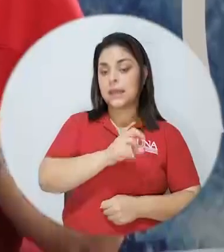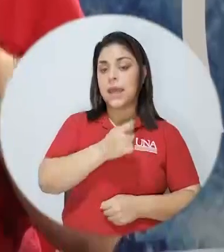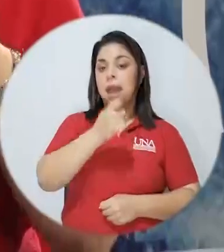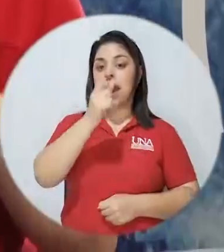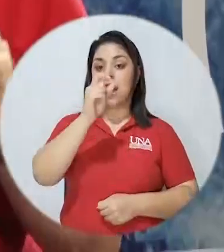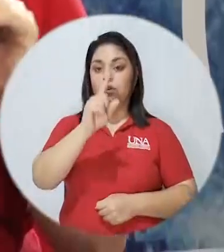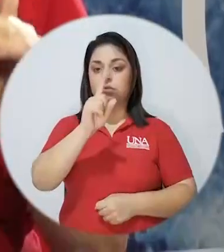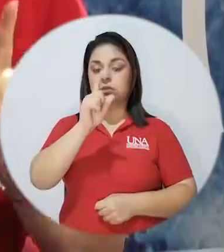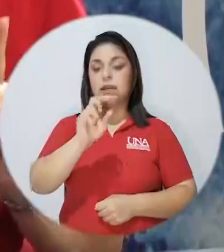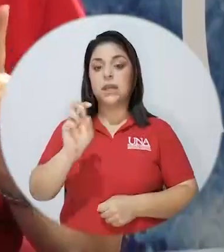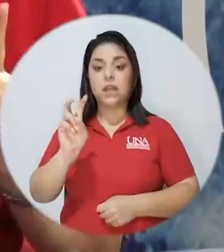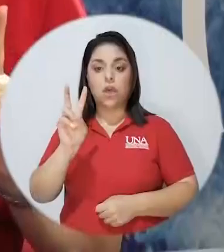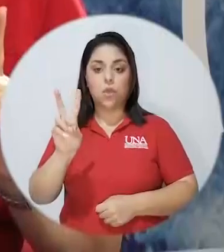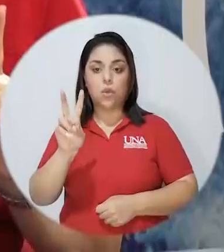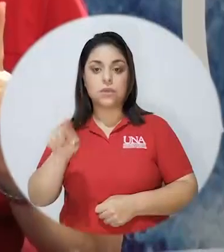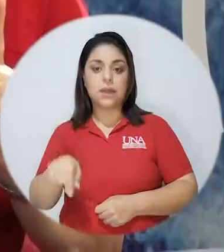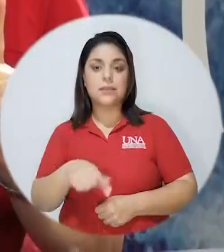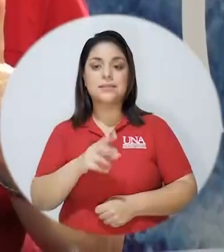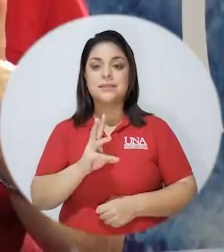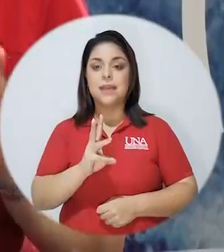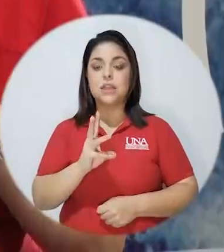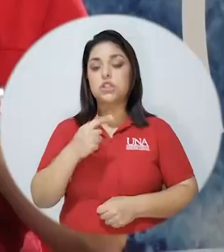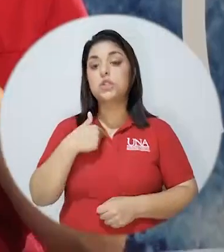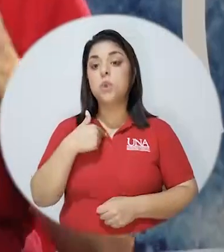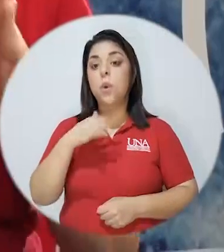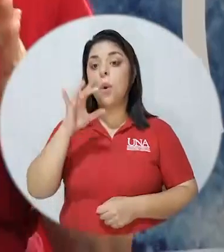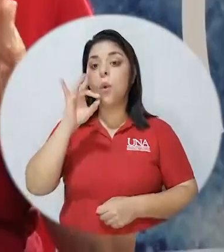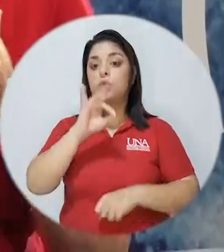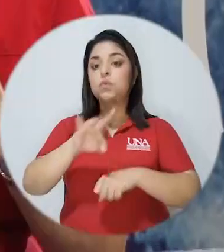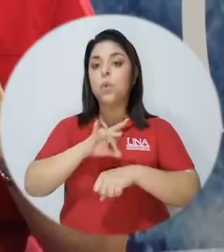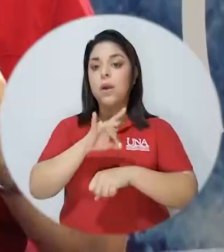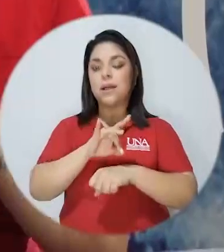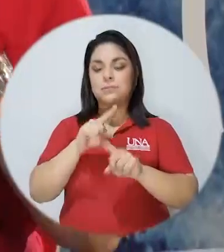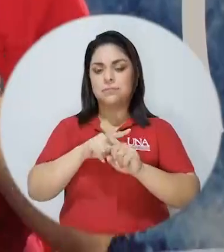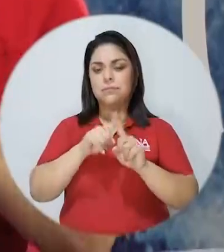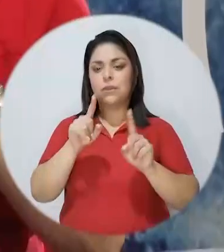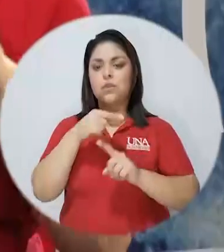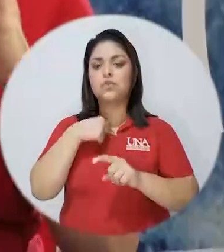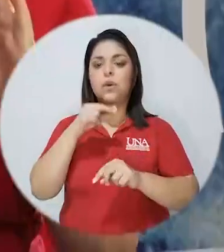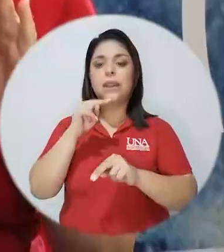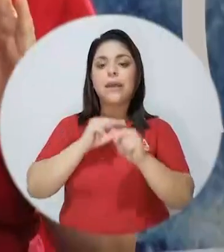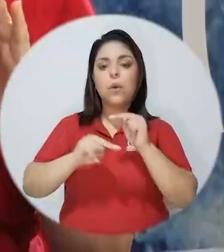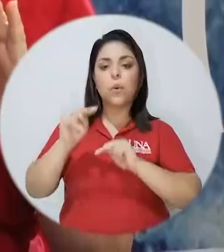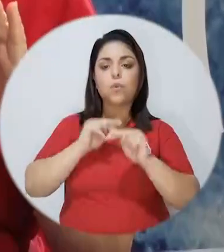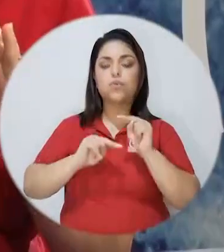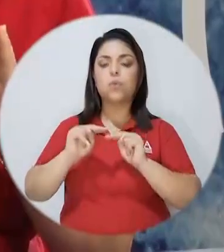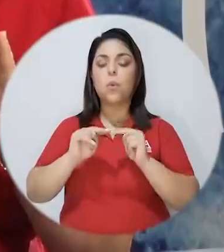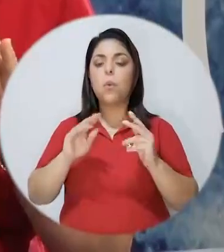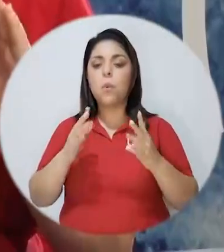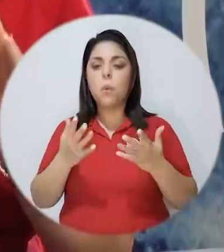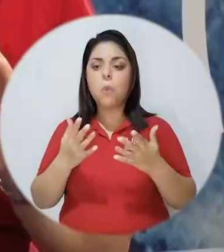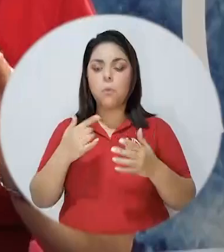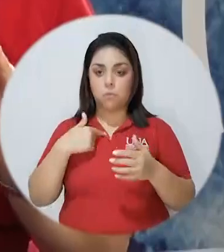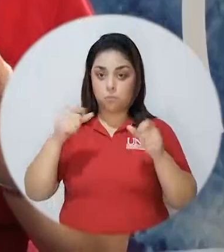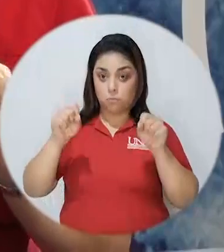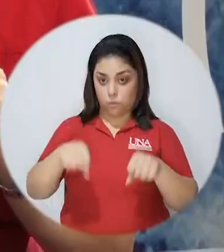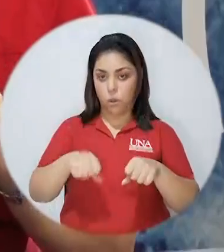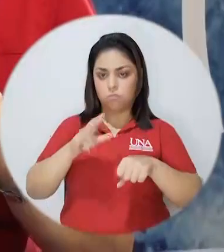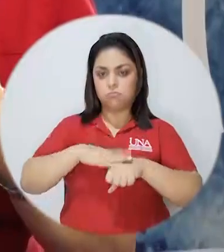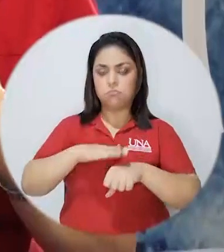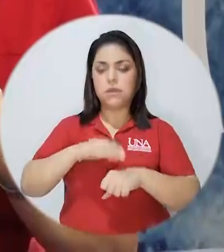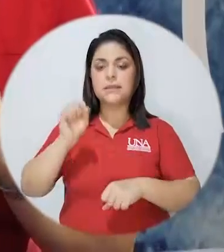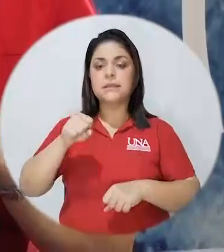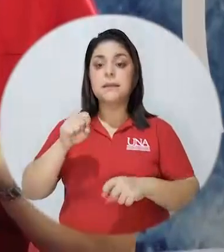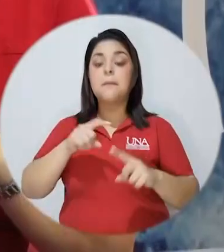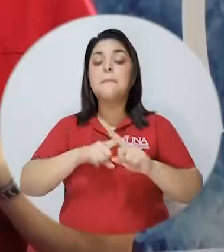6? Note, agarré mis 8 horas. Y pude negociar eso. O sea, yo puedo distribuir ese acuerdo de la jornada.